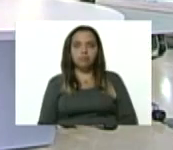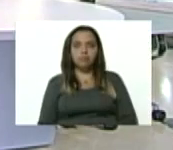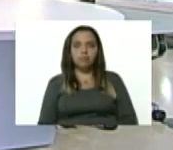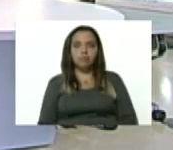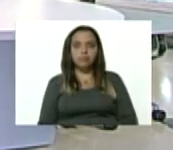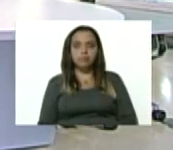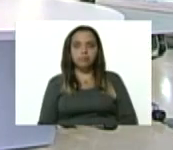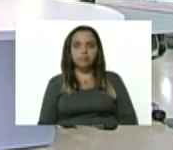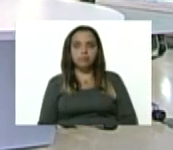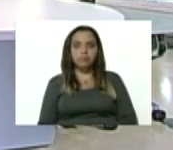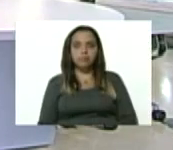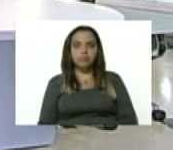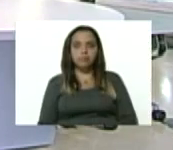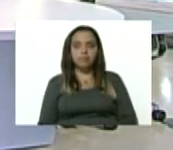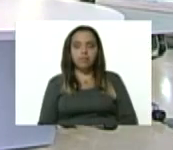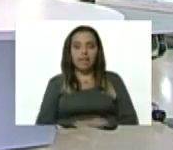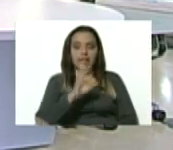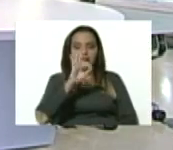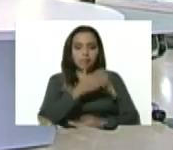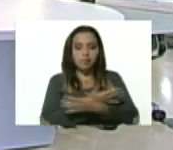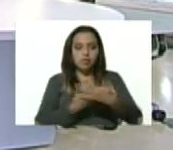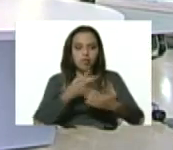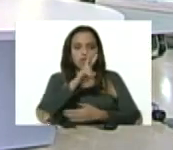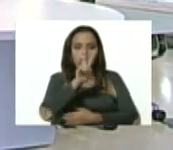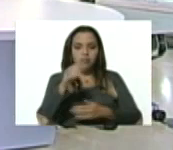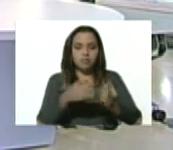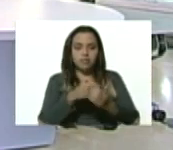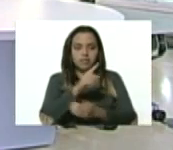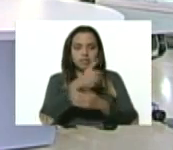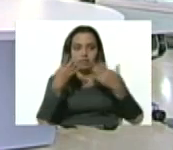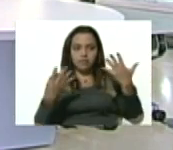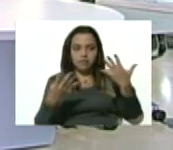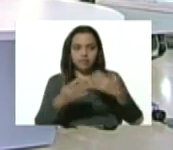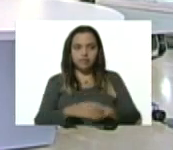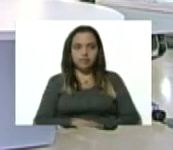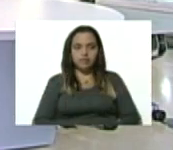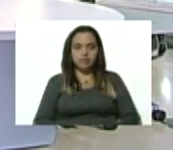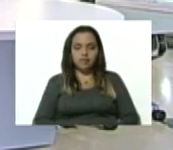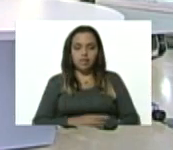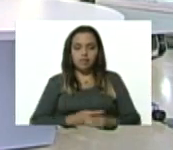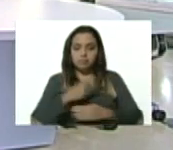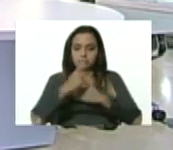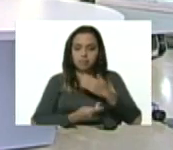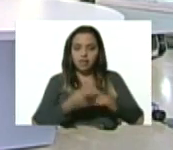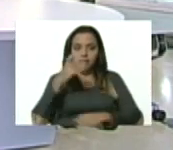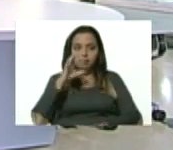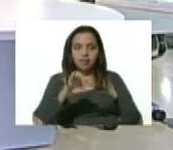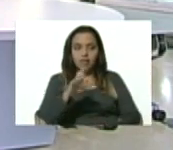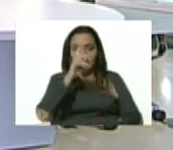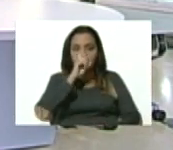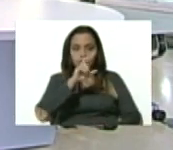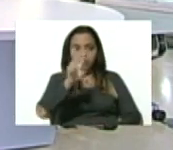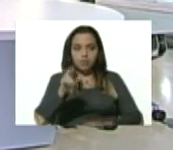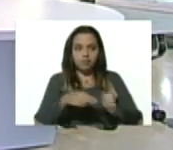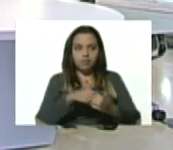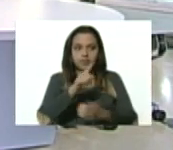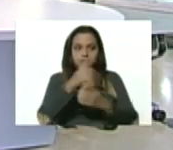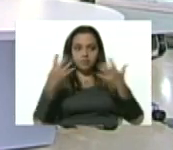3 millones. 3 millones 2019. En el plan de la patria